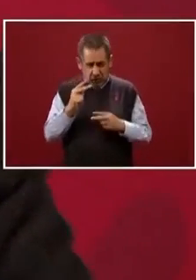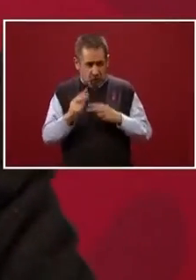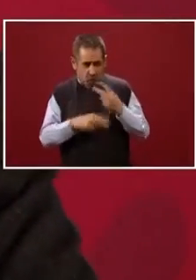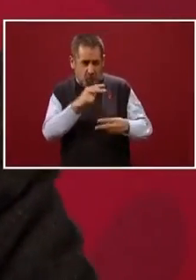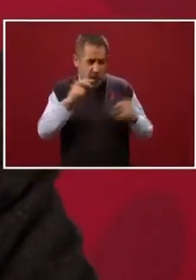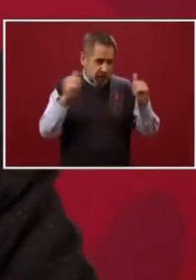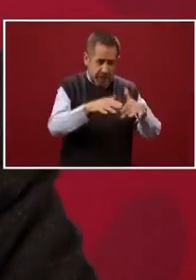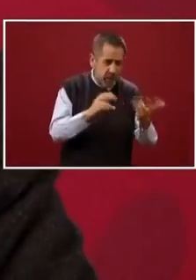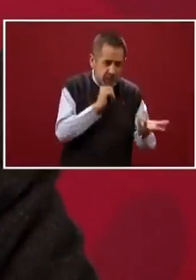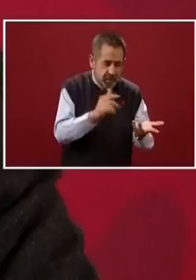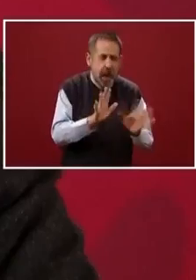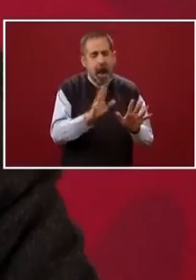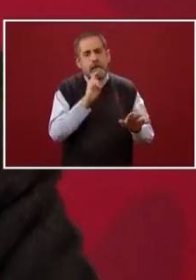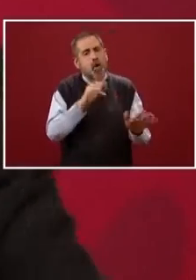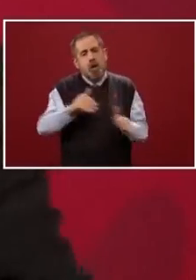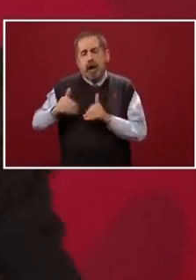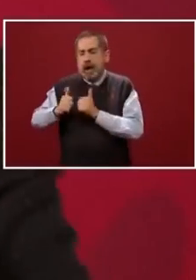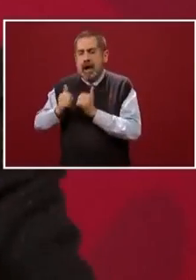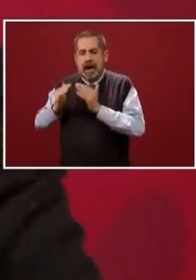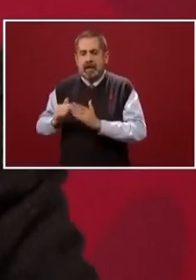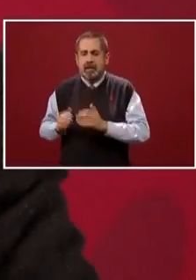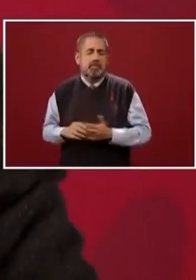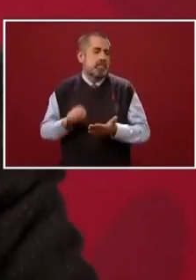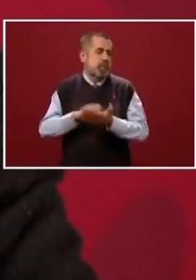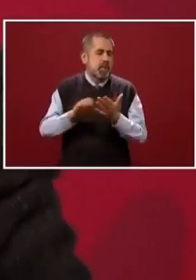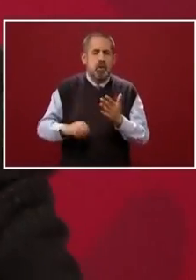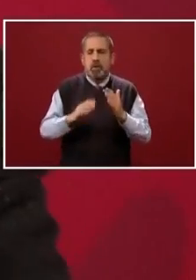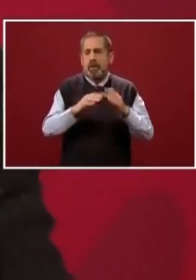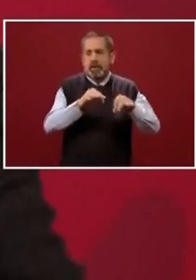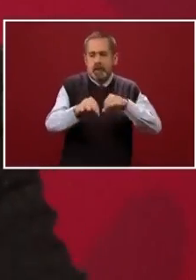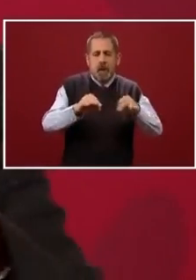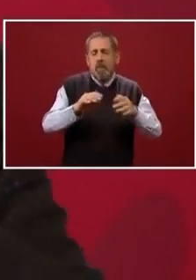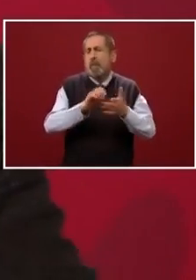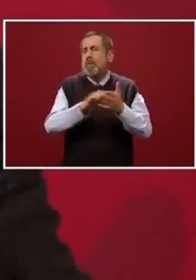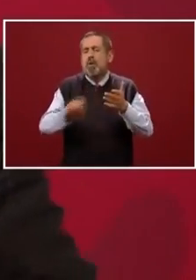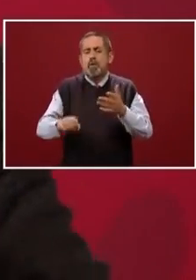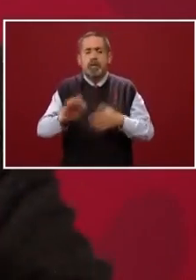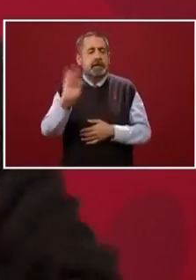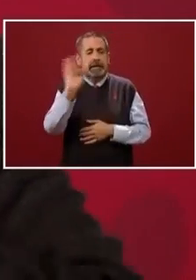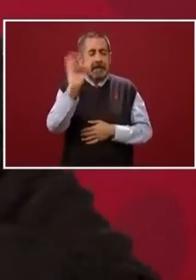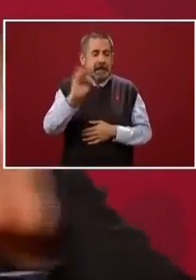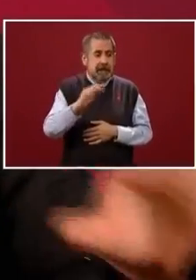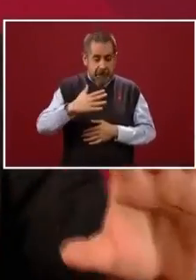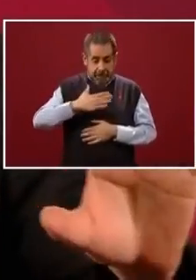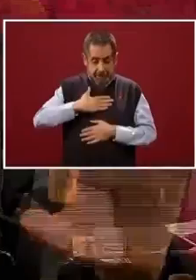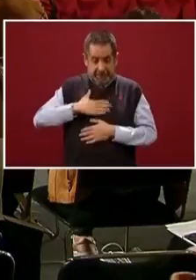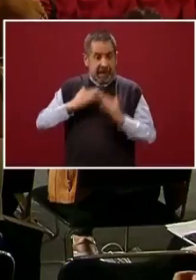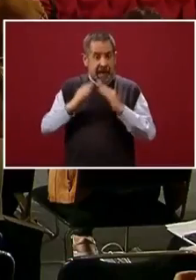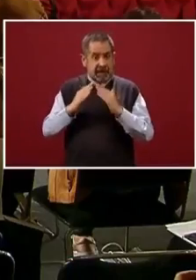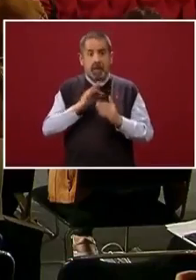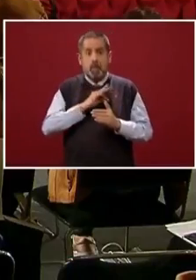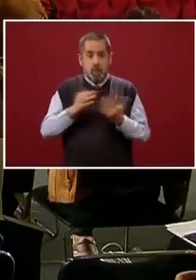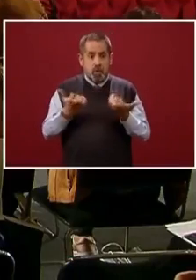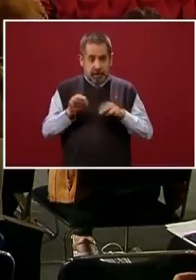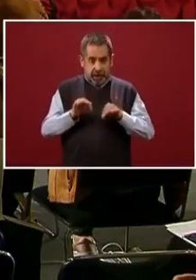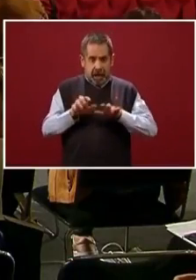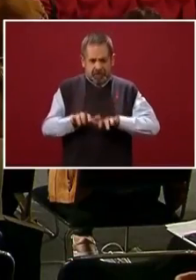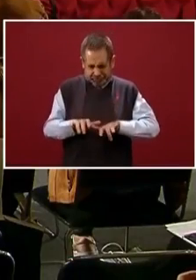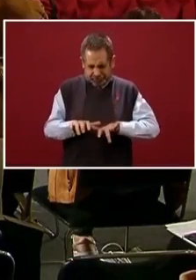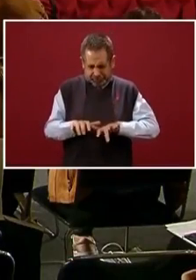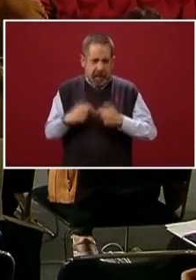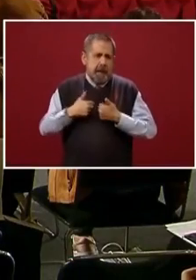poner el ejemplo del caso laboral, puede haber otro tipo de actividades, pero aquellos trabajos que se pueden hacer desde casa, pues